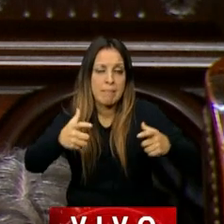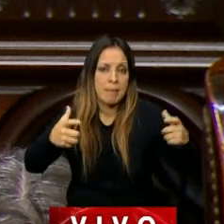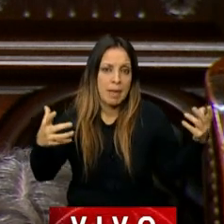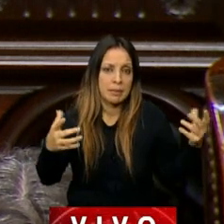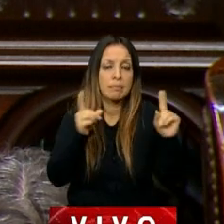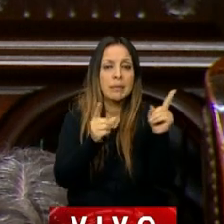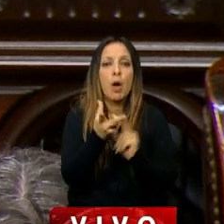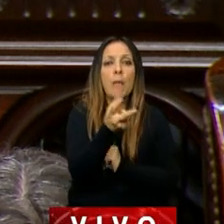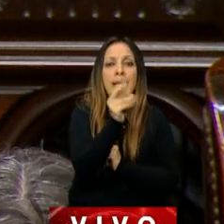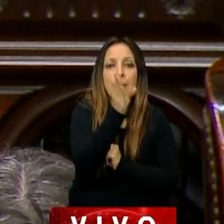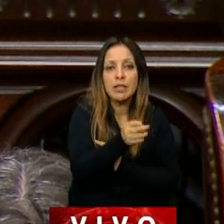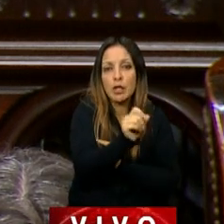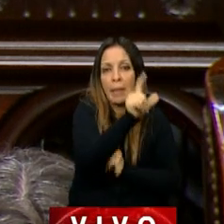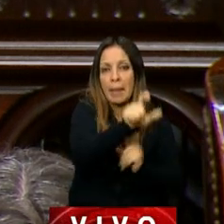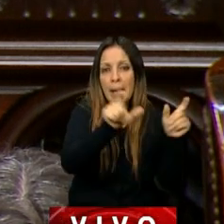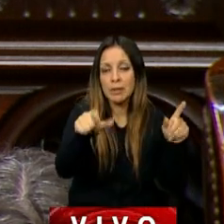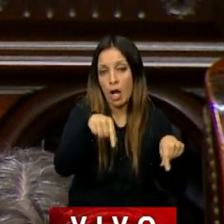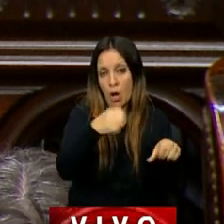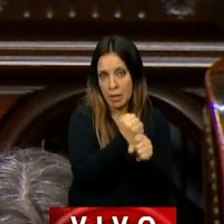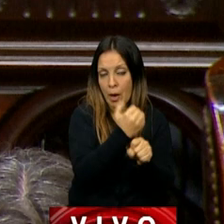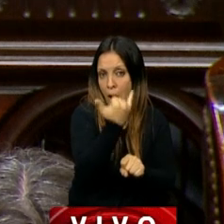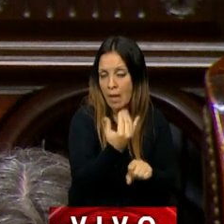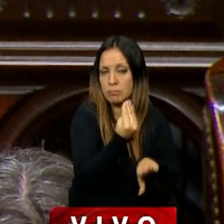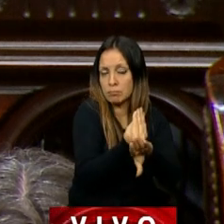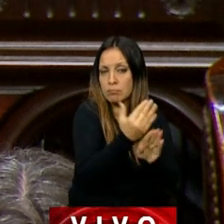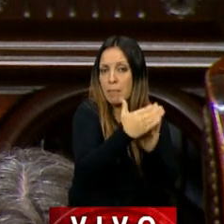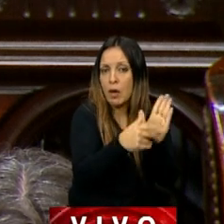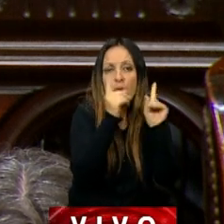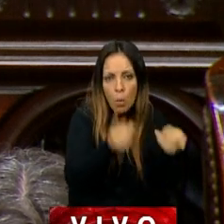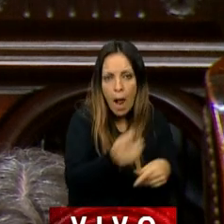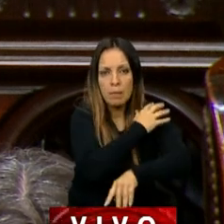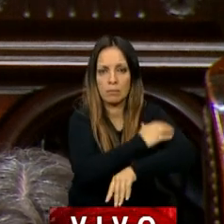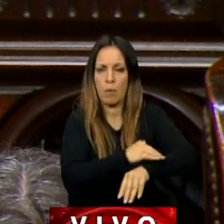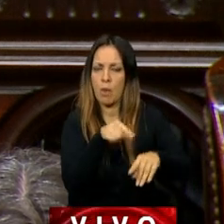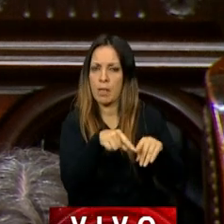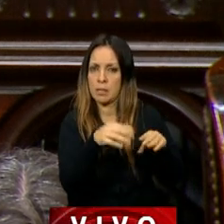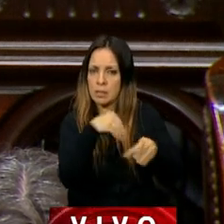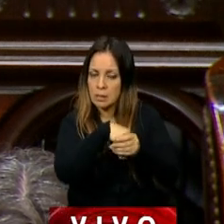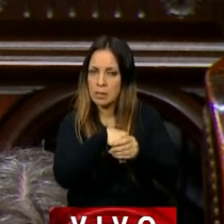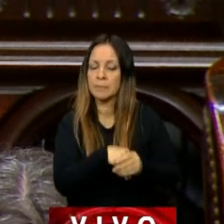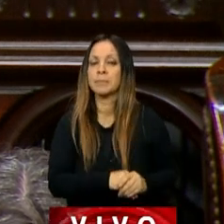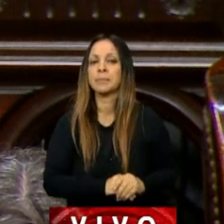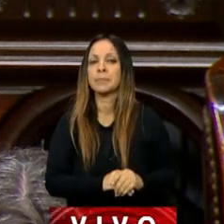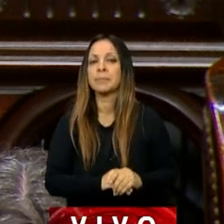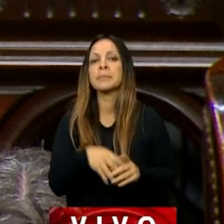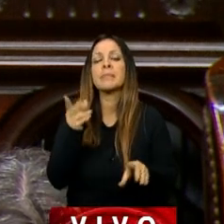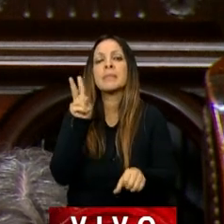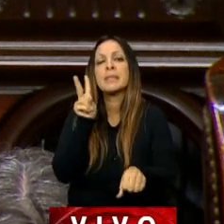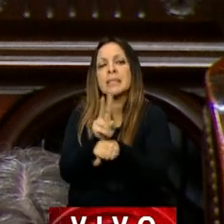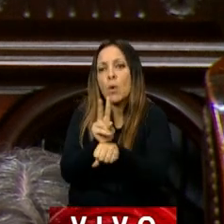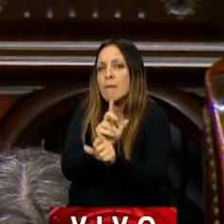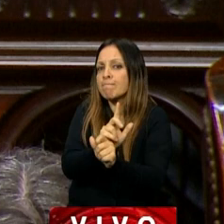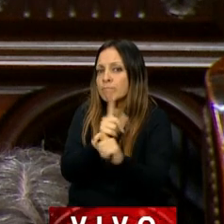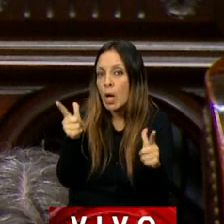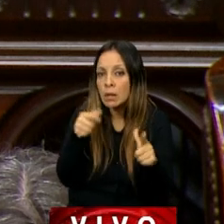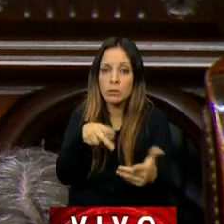el 20% de las personas que hoy trabajan en blanco son pobres. La inseguridad es noticia todos los días